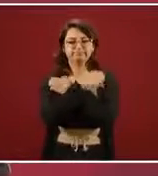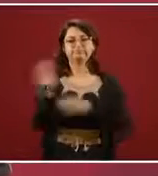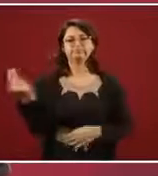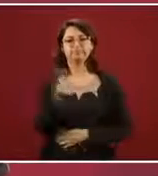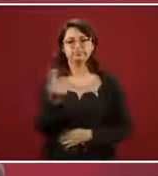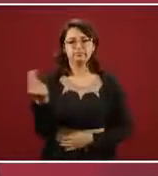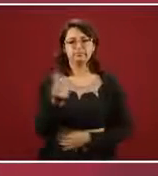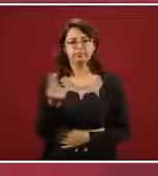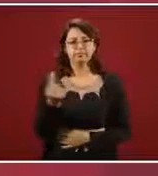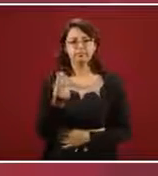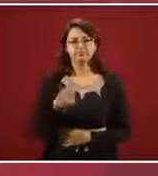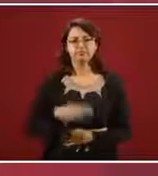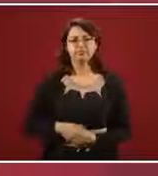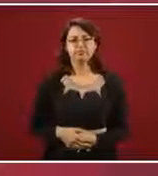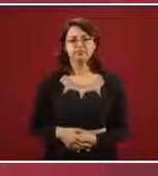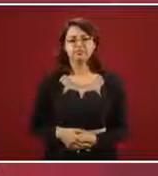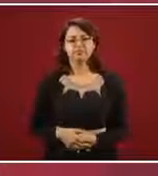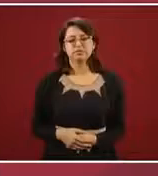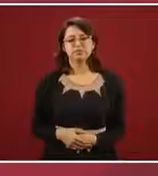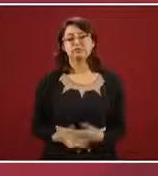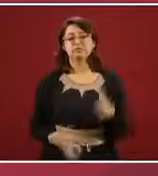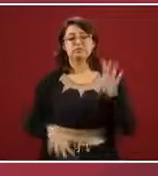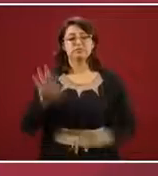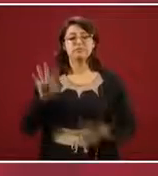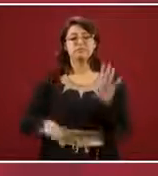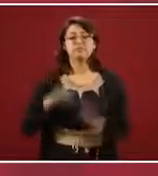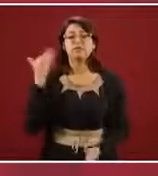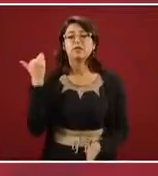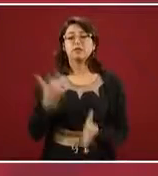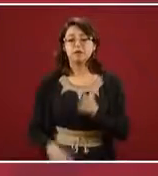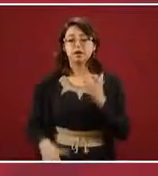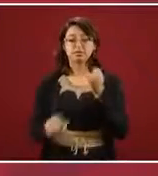A veces no se tiene la información,